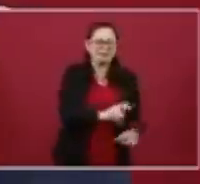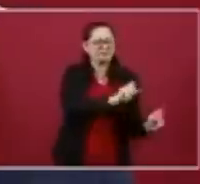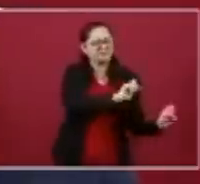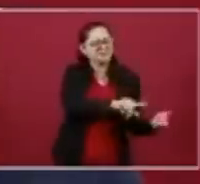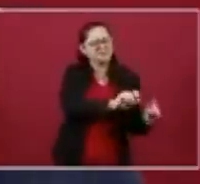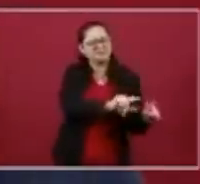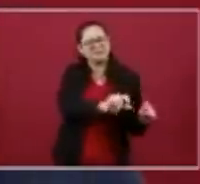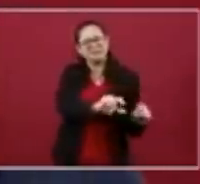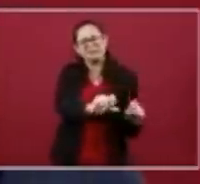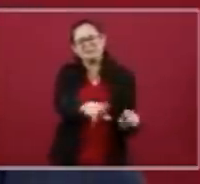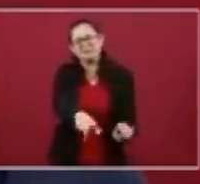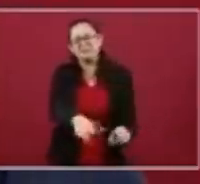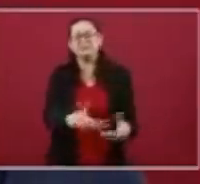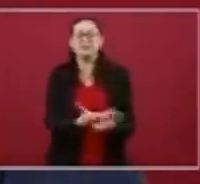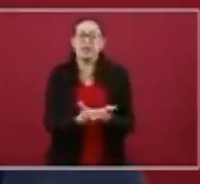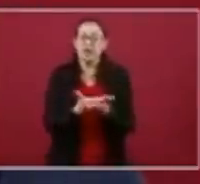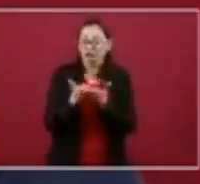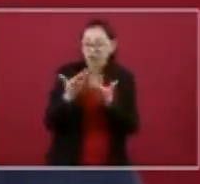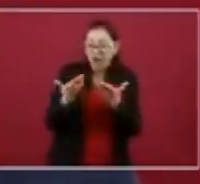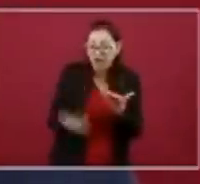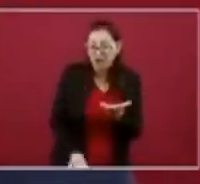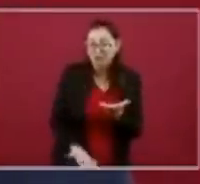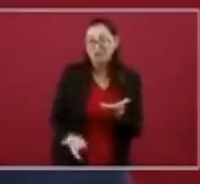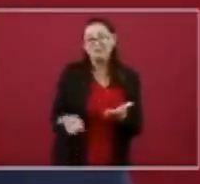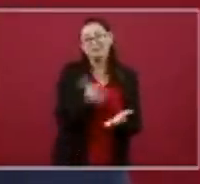Entonces, estamos limpiando